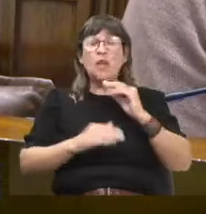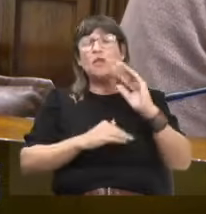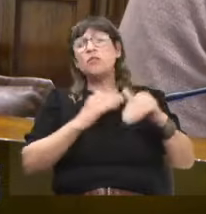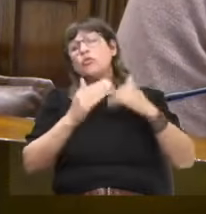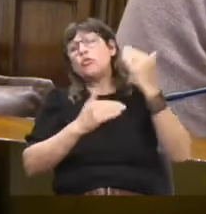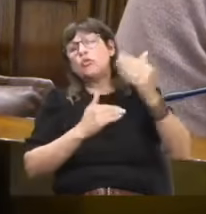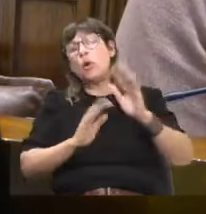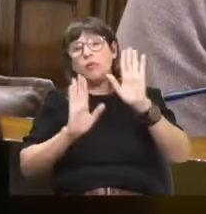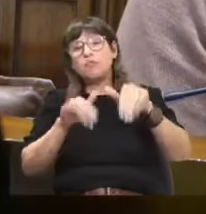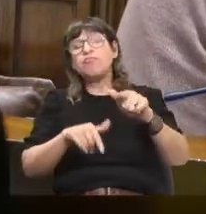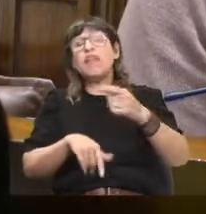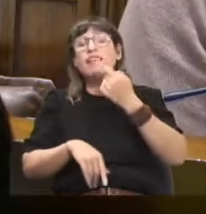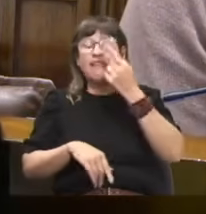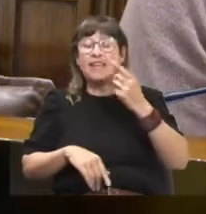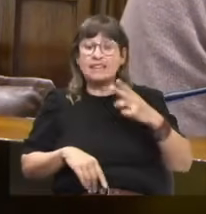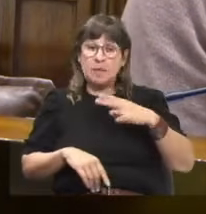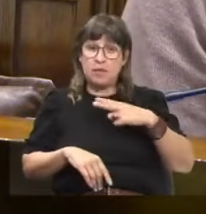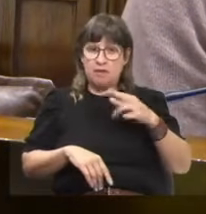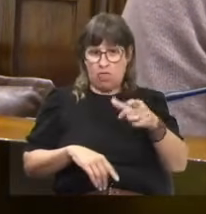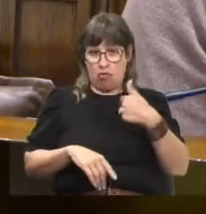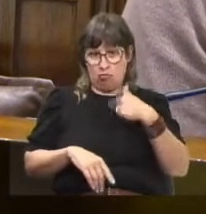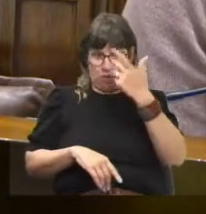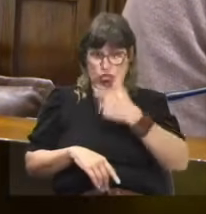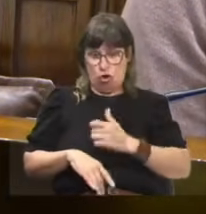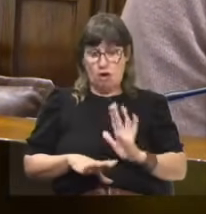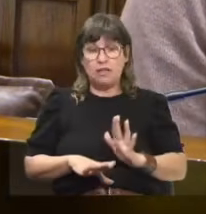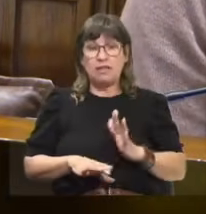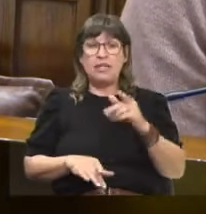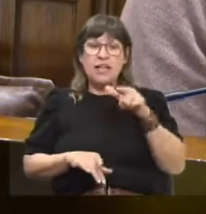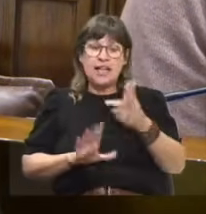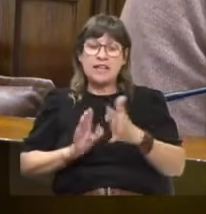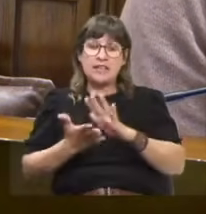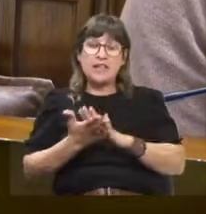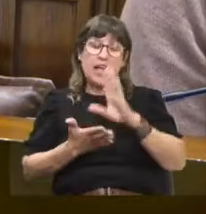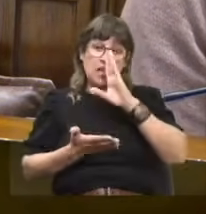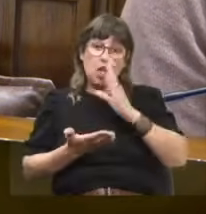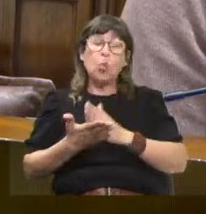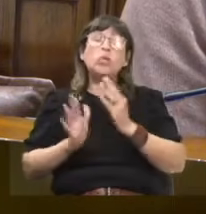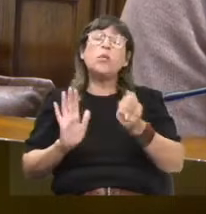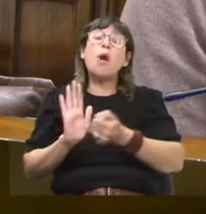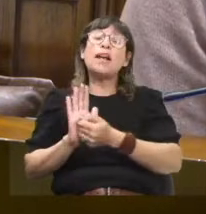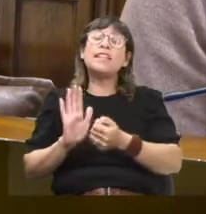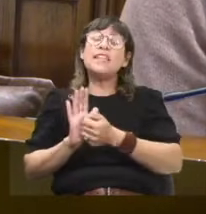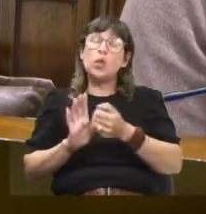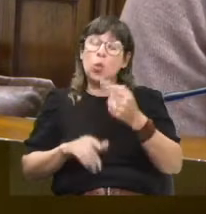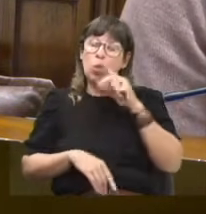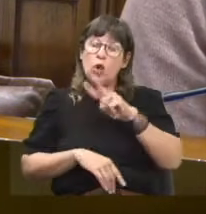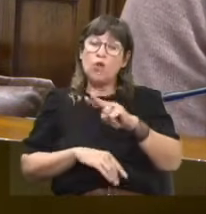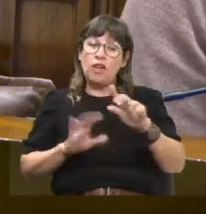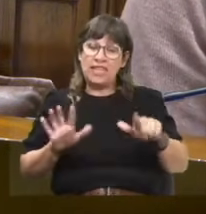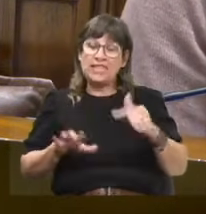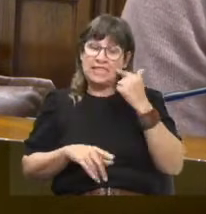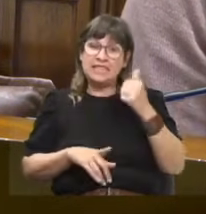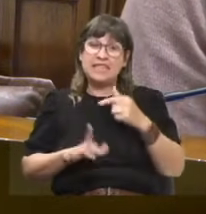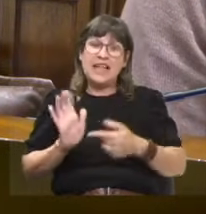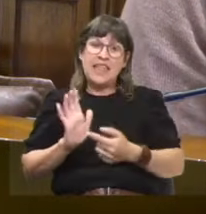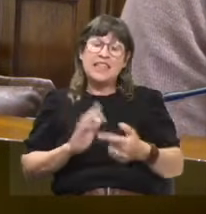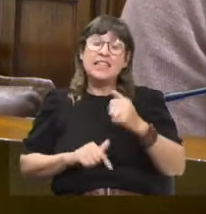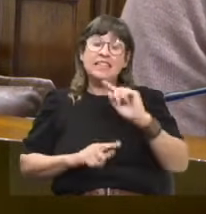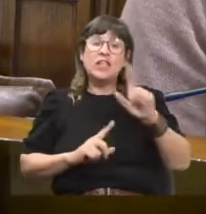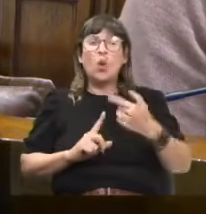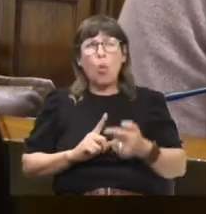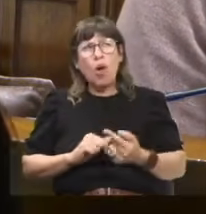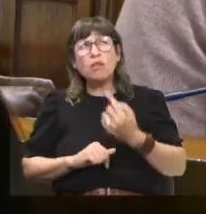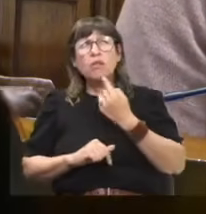intereses personales. Y en ese sentido, en este último artículo, se establece que cuando pueda resultar dudoso